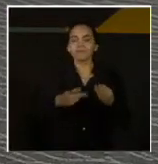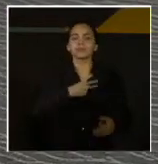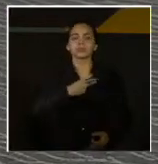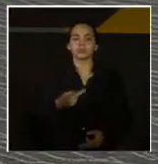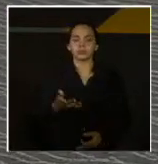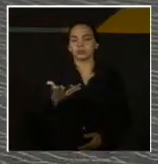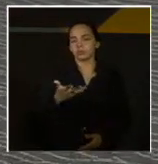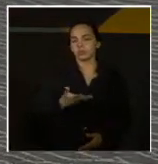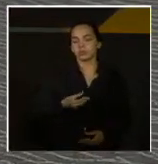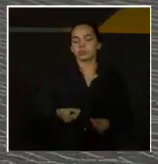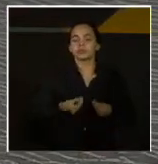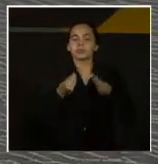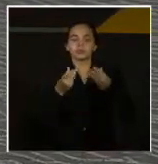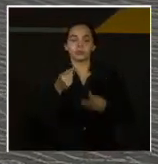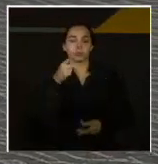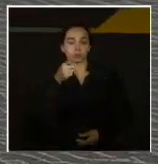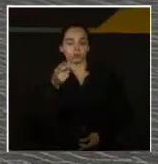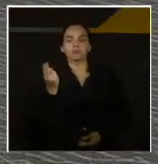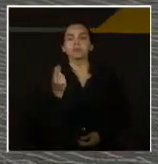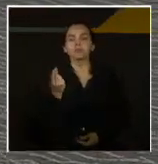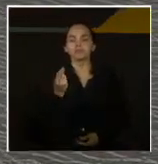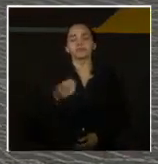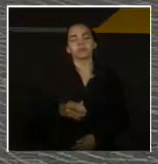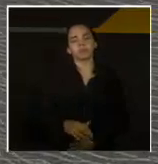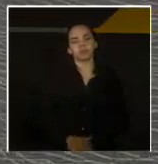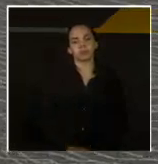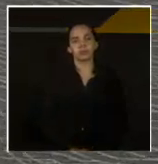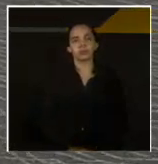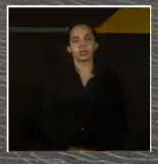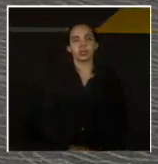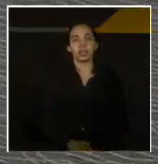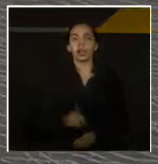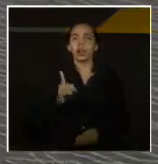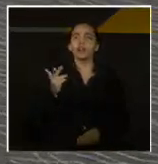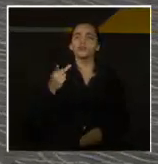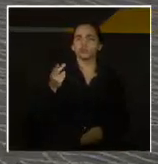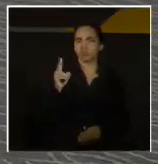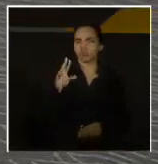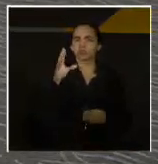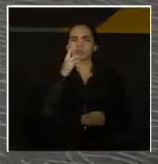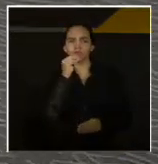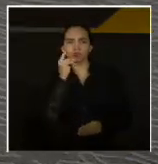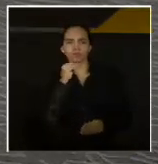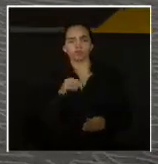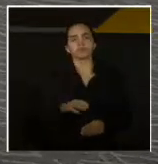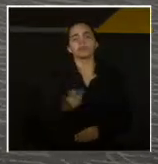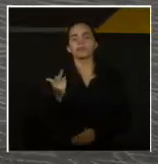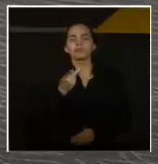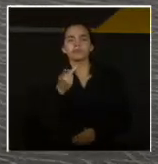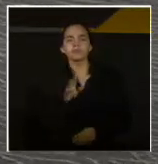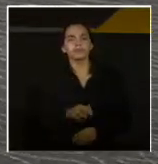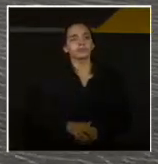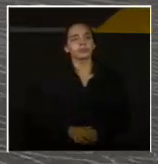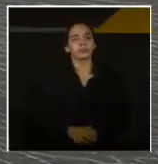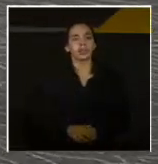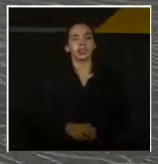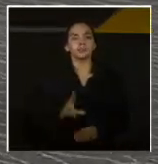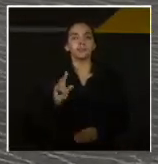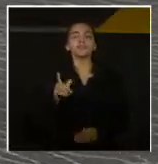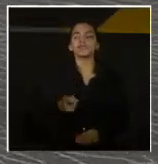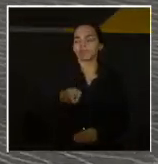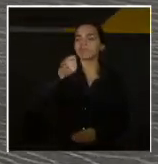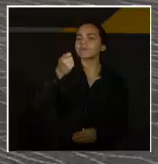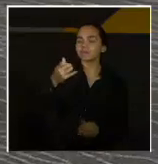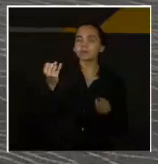se le tiene que dar a quien verdaderamente lo necesita. ¿Desea hacer uso de su derecho a réplica? Nada más para confirmar